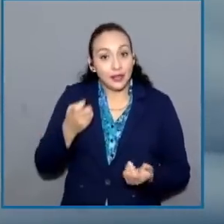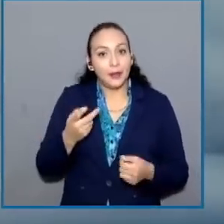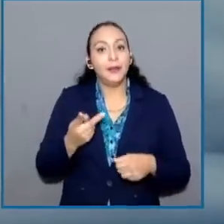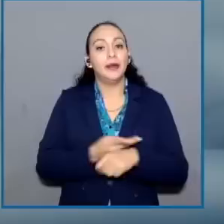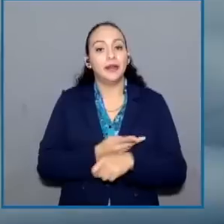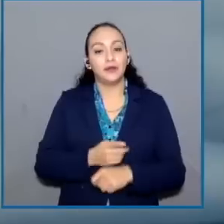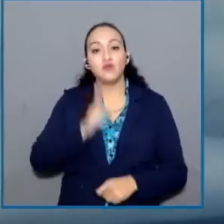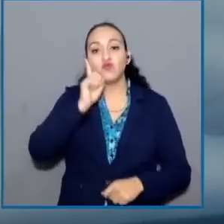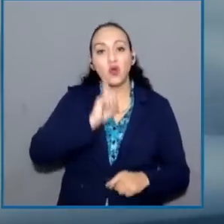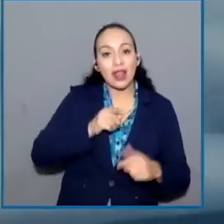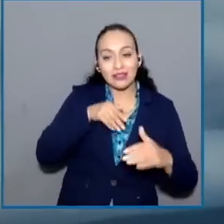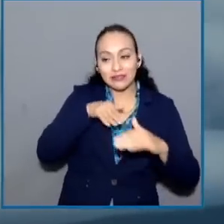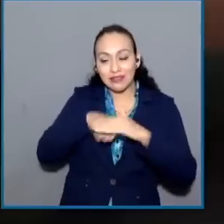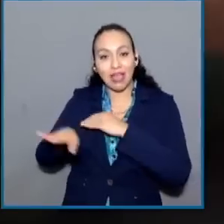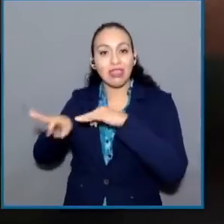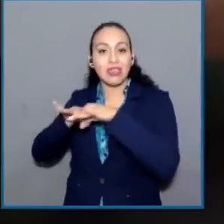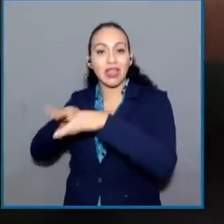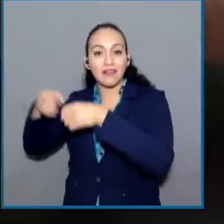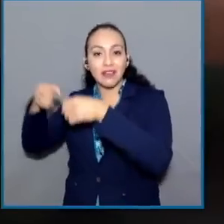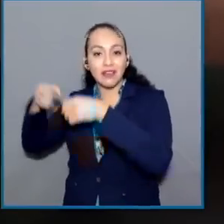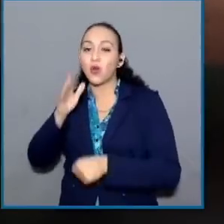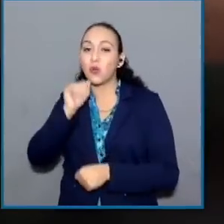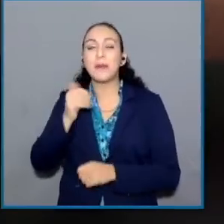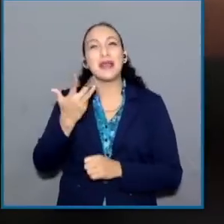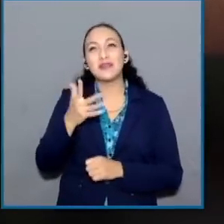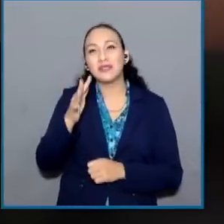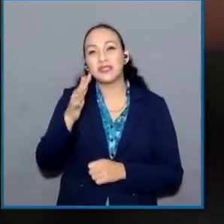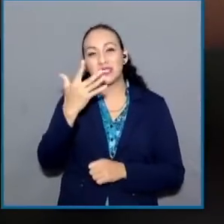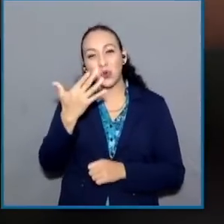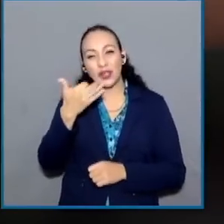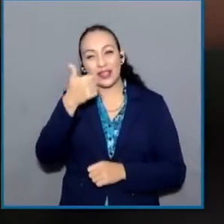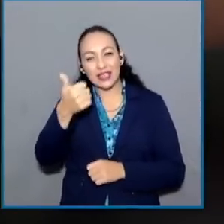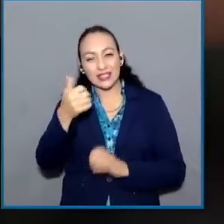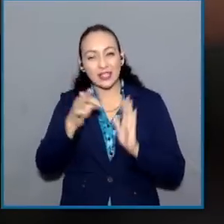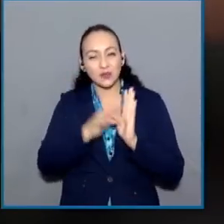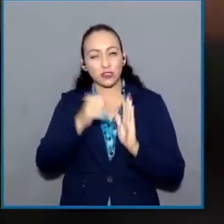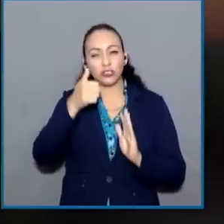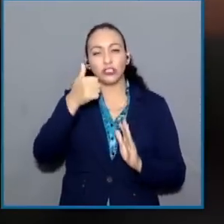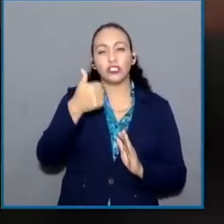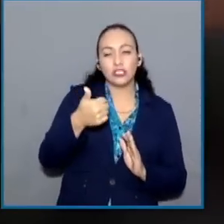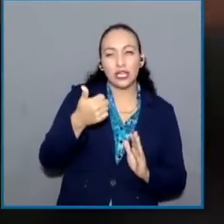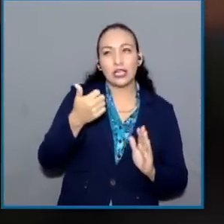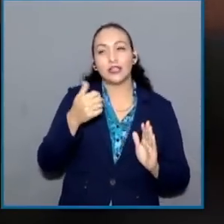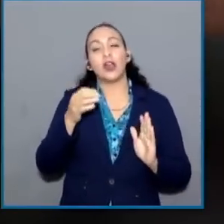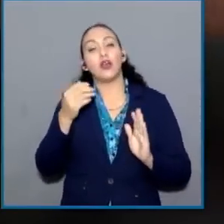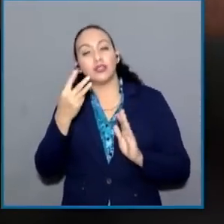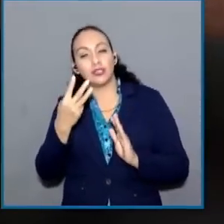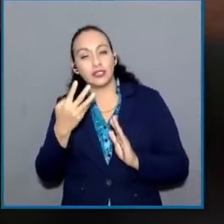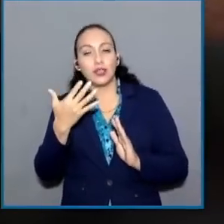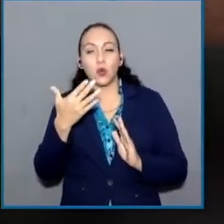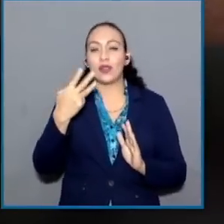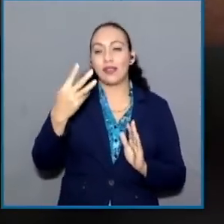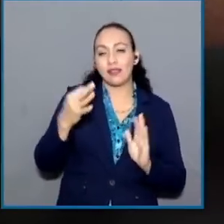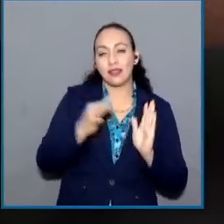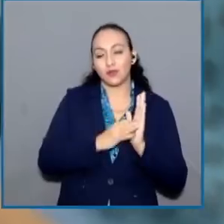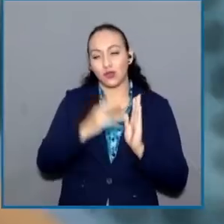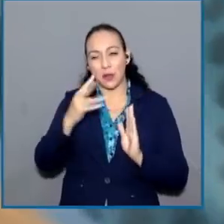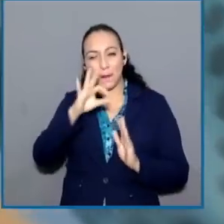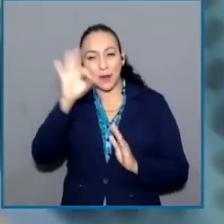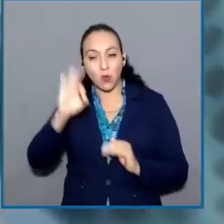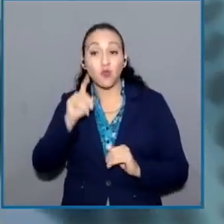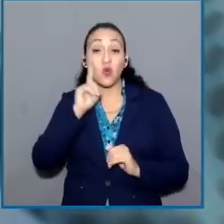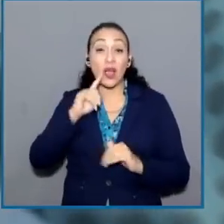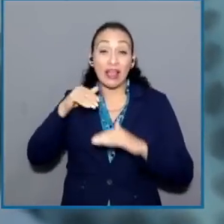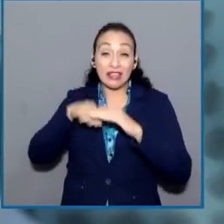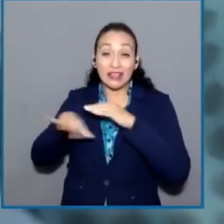laboral de 56.6 a 50.3% según cifras del INEGI. Ante ello, diversas